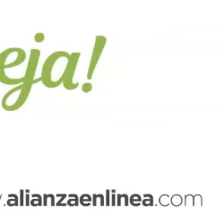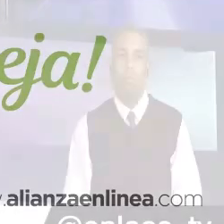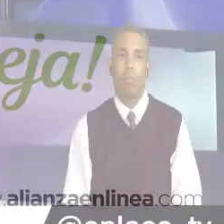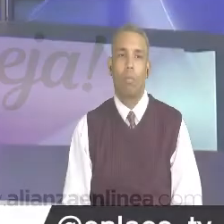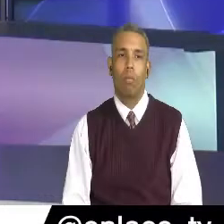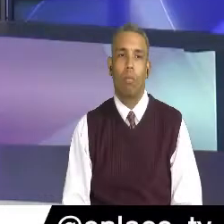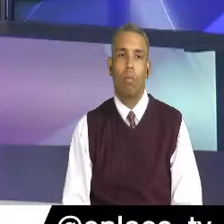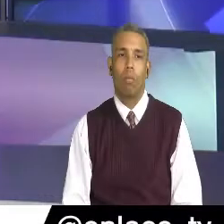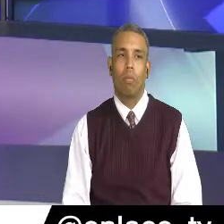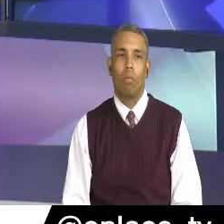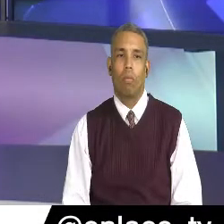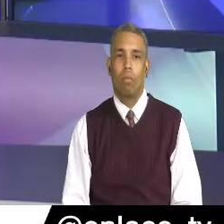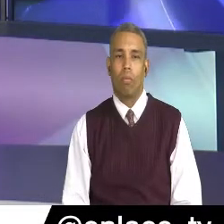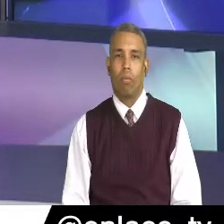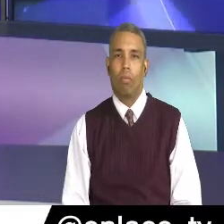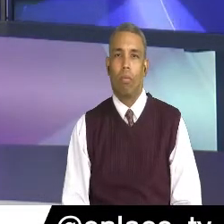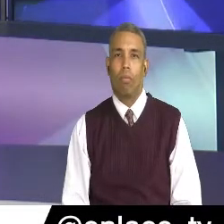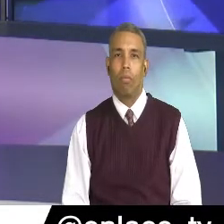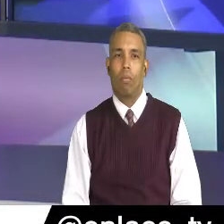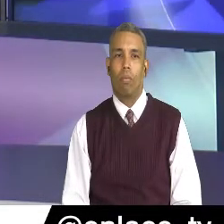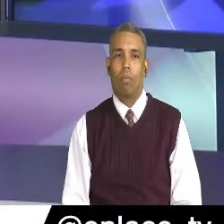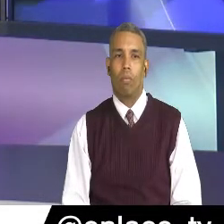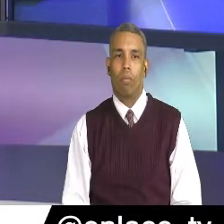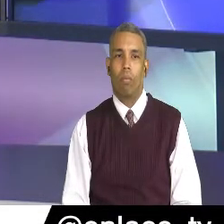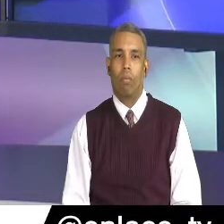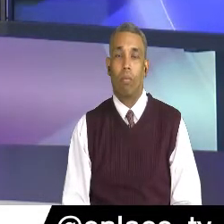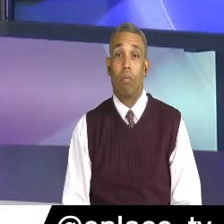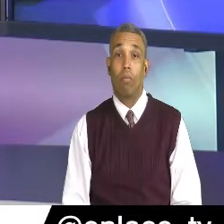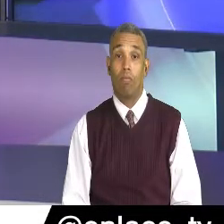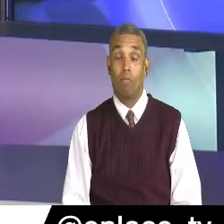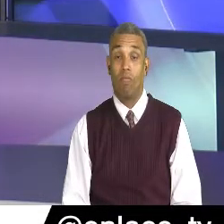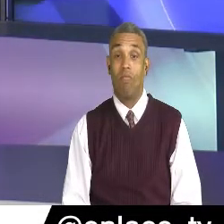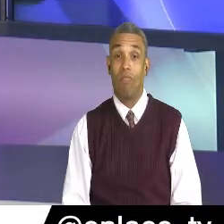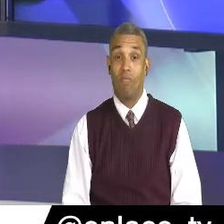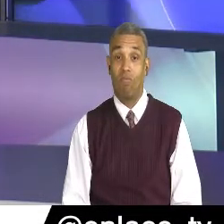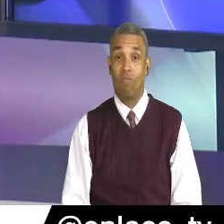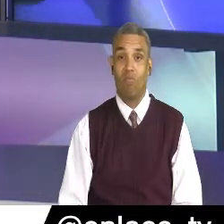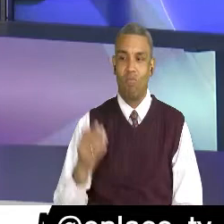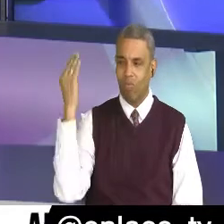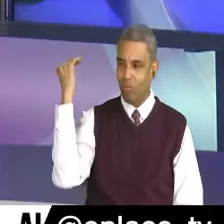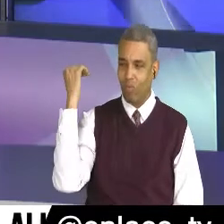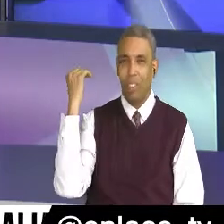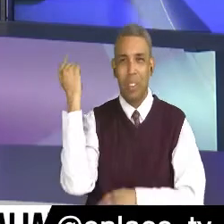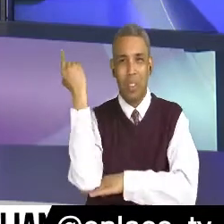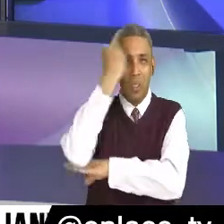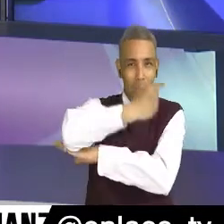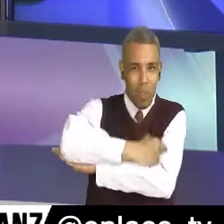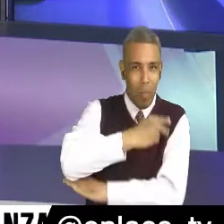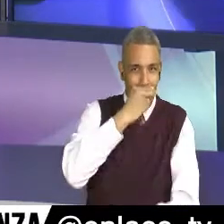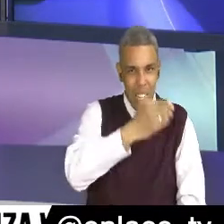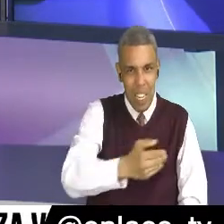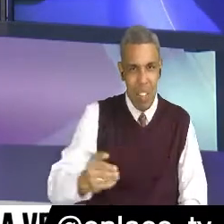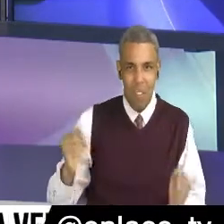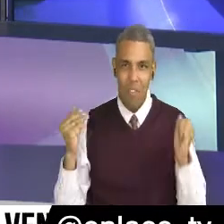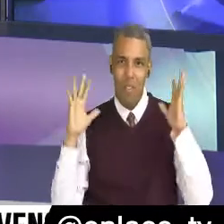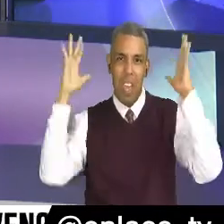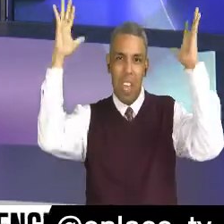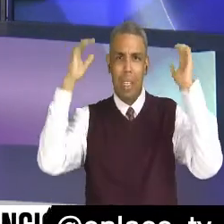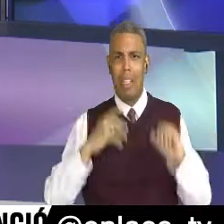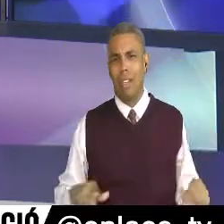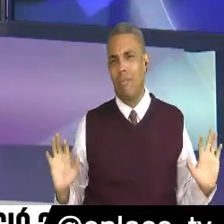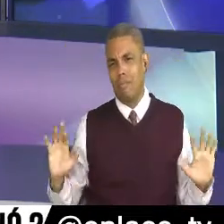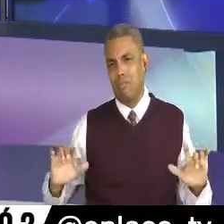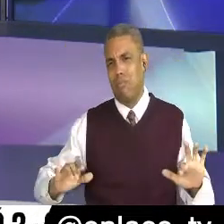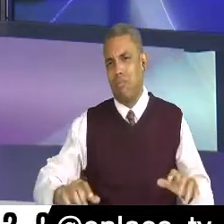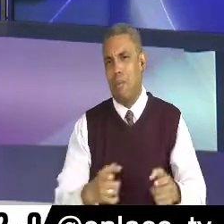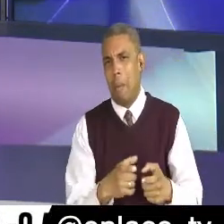Colombia. Masiva y multitudinaria, así resultó ser la celebración del Día de la Niñez, festejo impulsado por la gestora